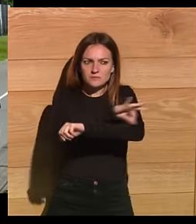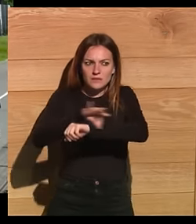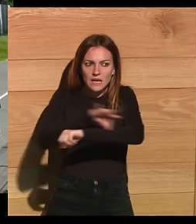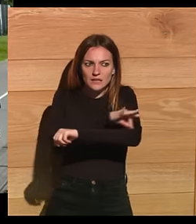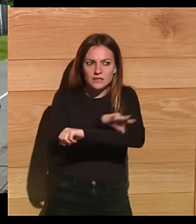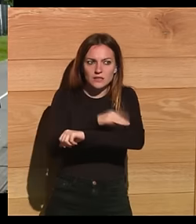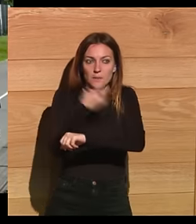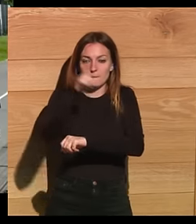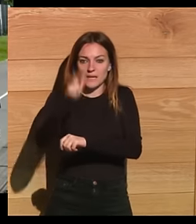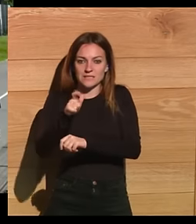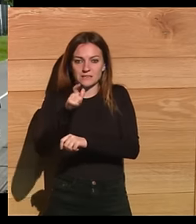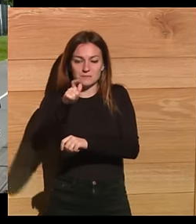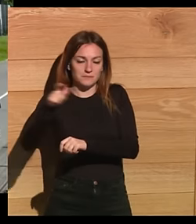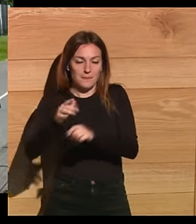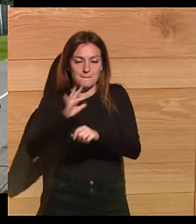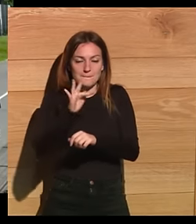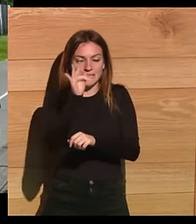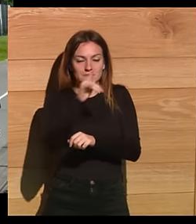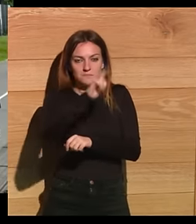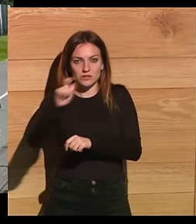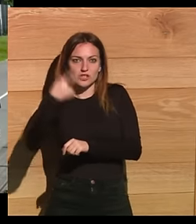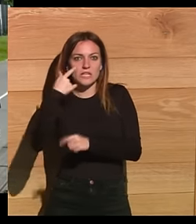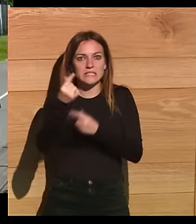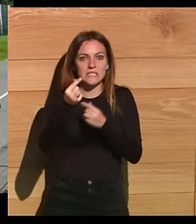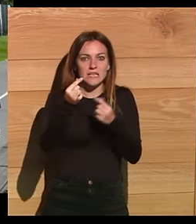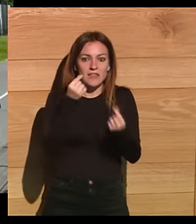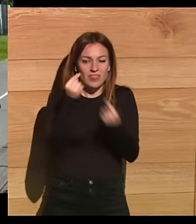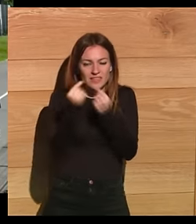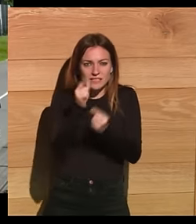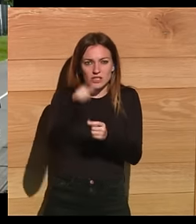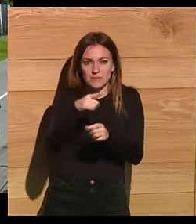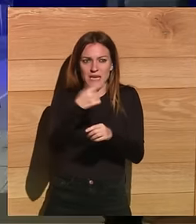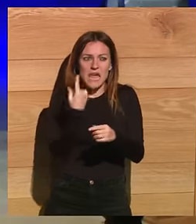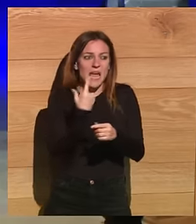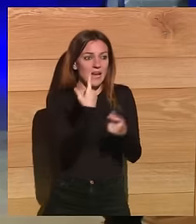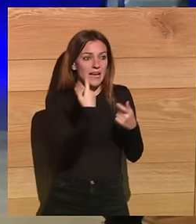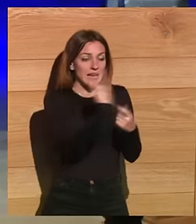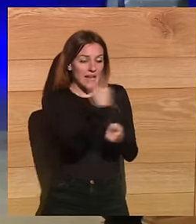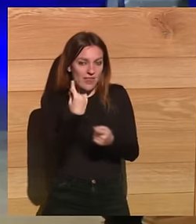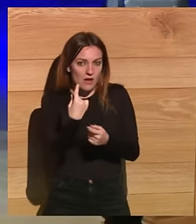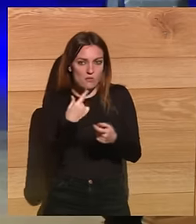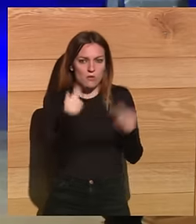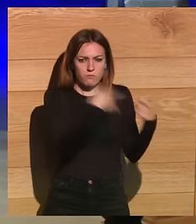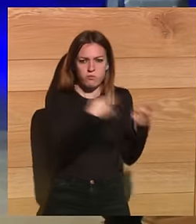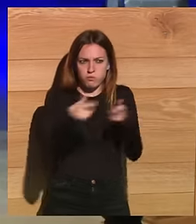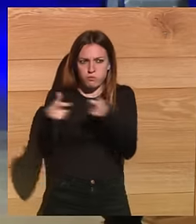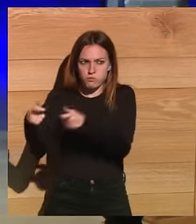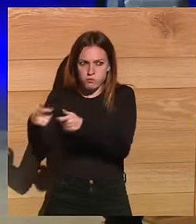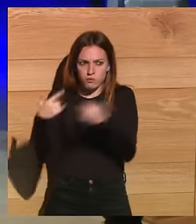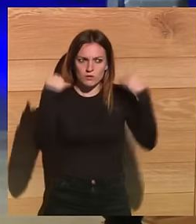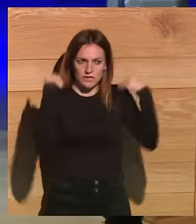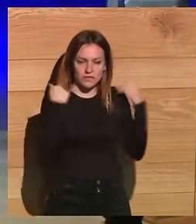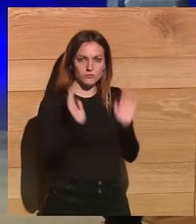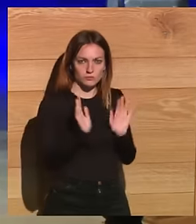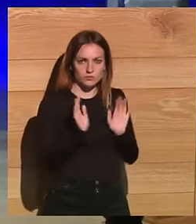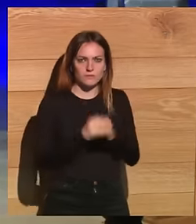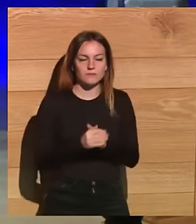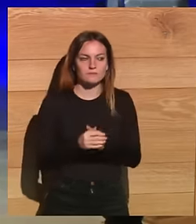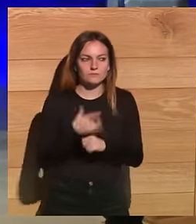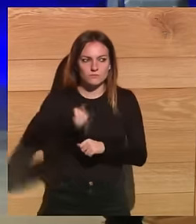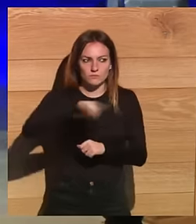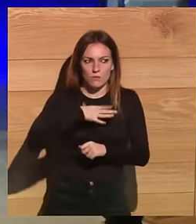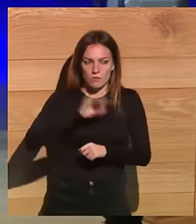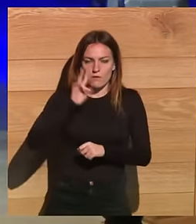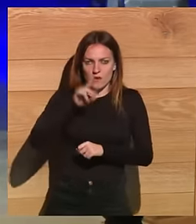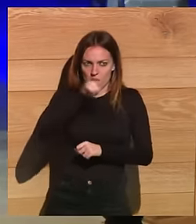los diseñadores, que cada uno se encargaba de una parte de esta máquina. Y podemos ver que esto es